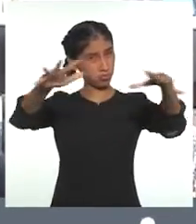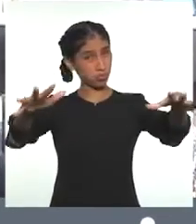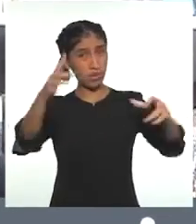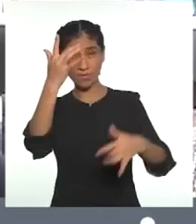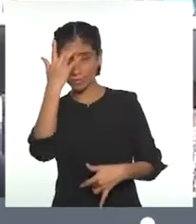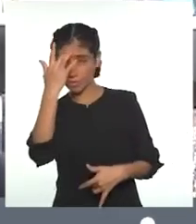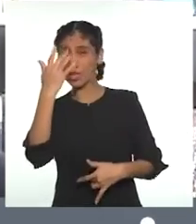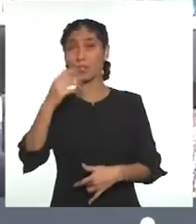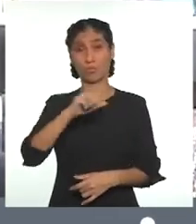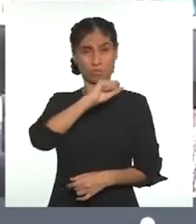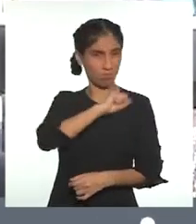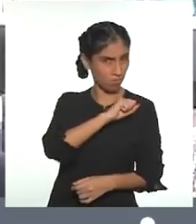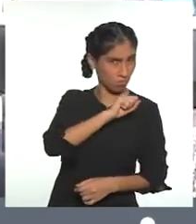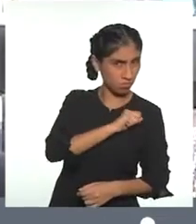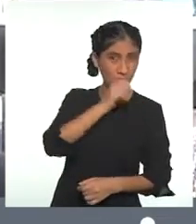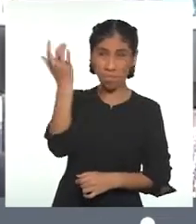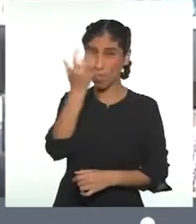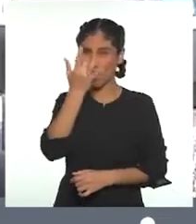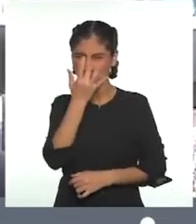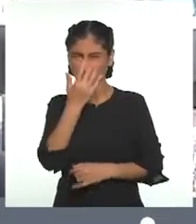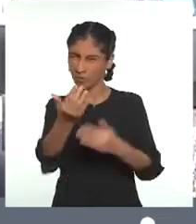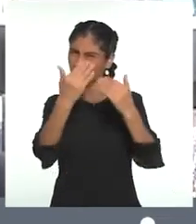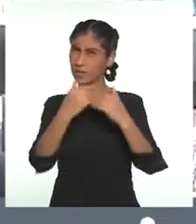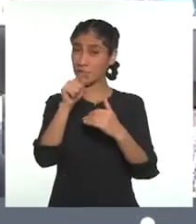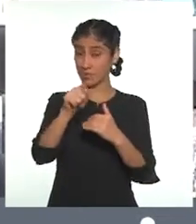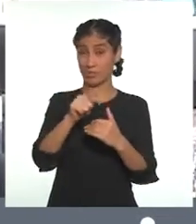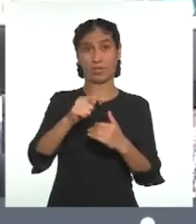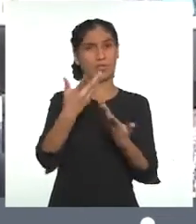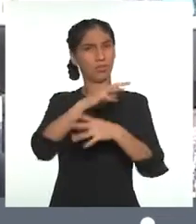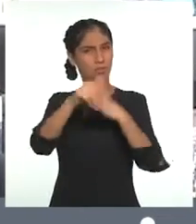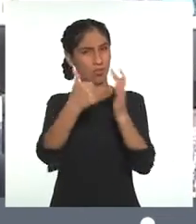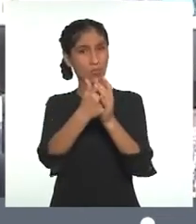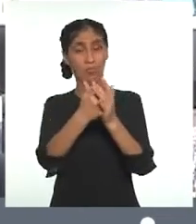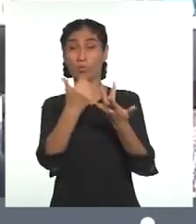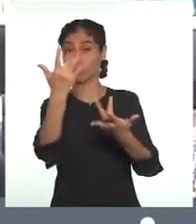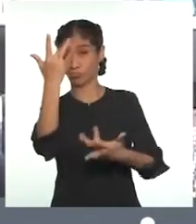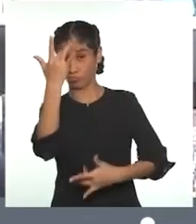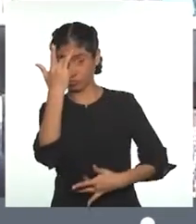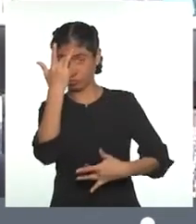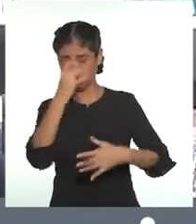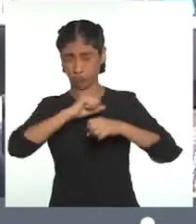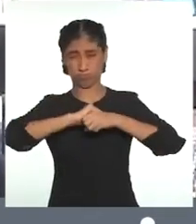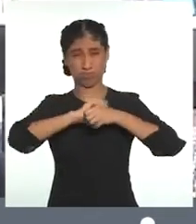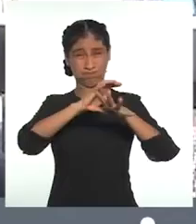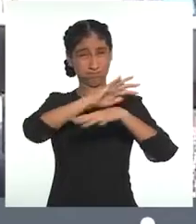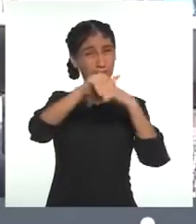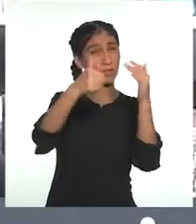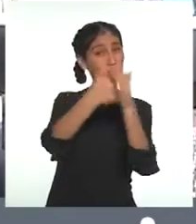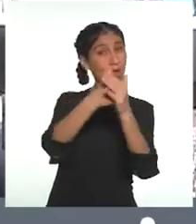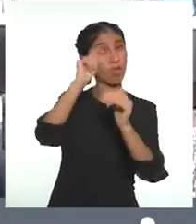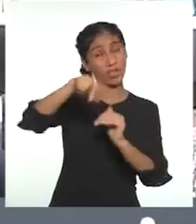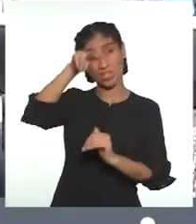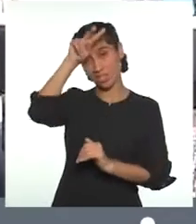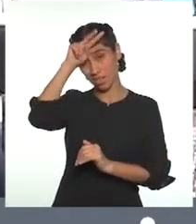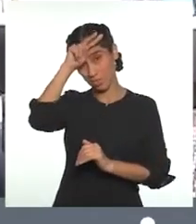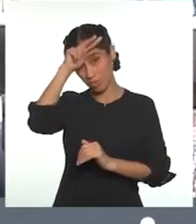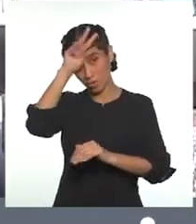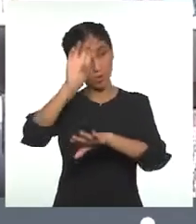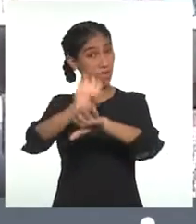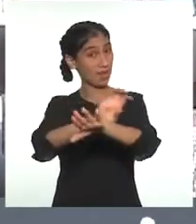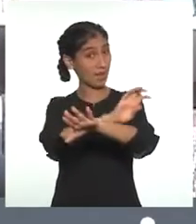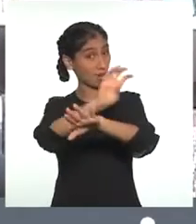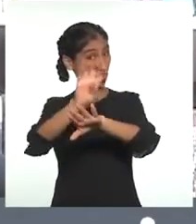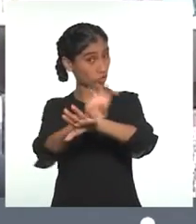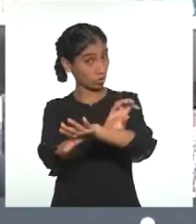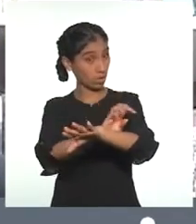conocida como peste negra. Pues esa epidemia azotó importantes ciudades de la costa peruana. A comienzos de